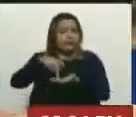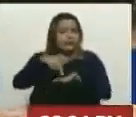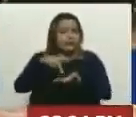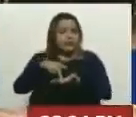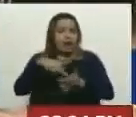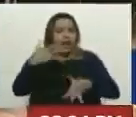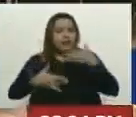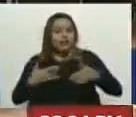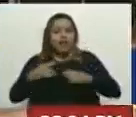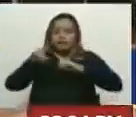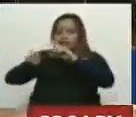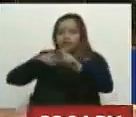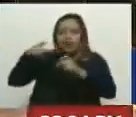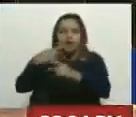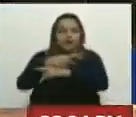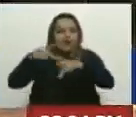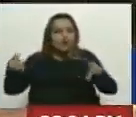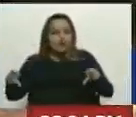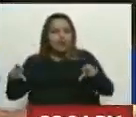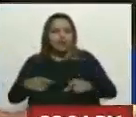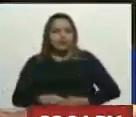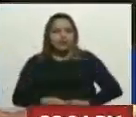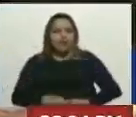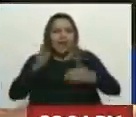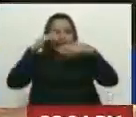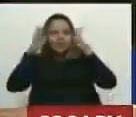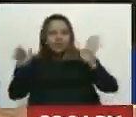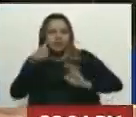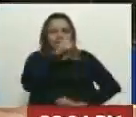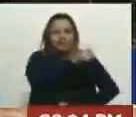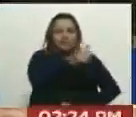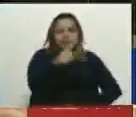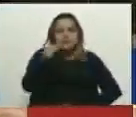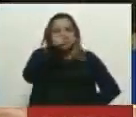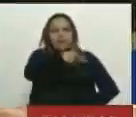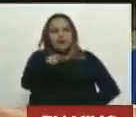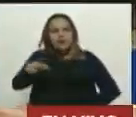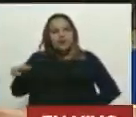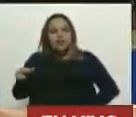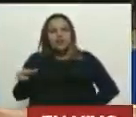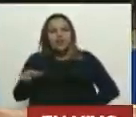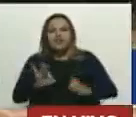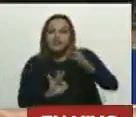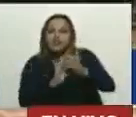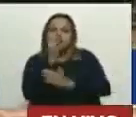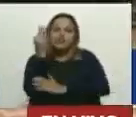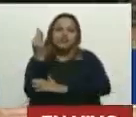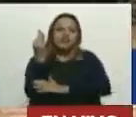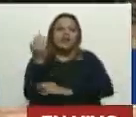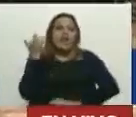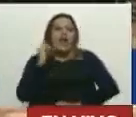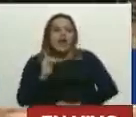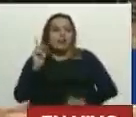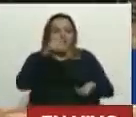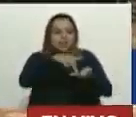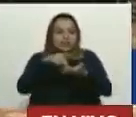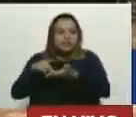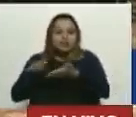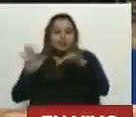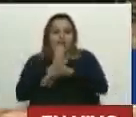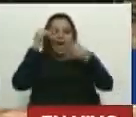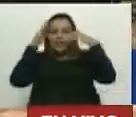esta consulta pública dedicada a que cada uno de los ciudadanos, fundaciones que tienen intervención